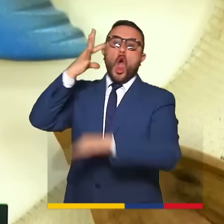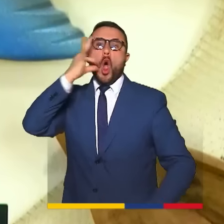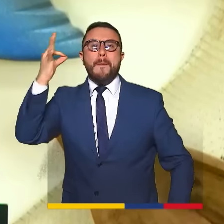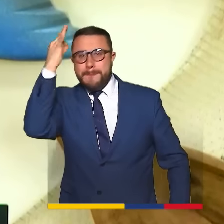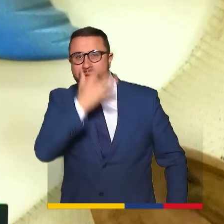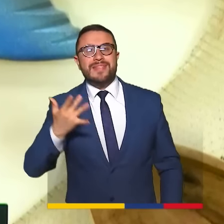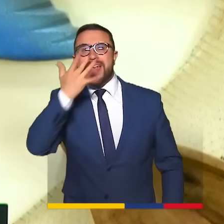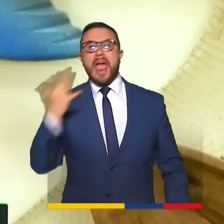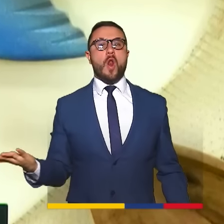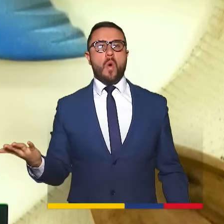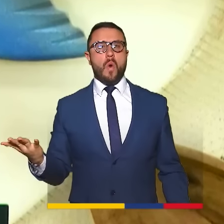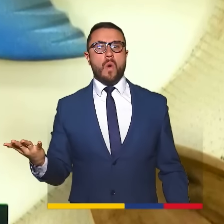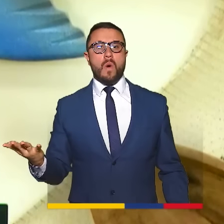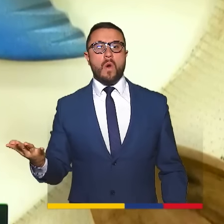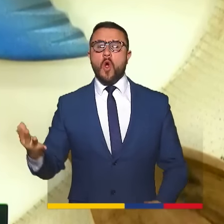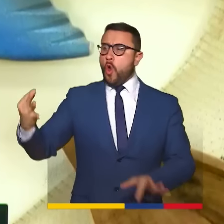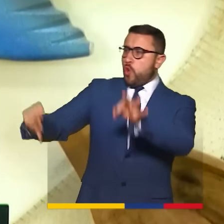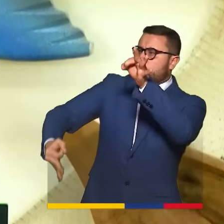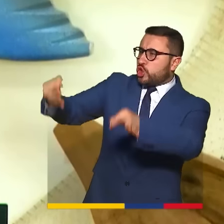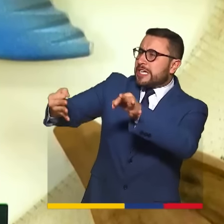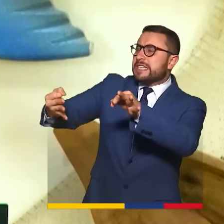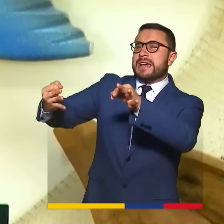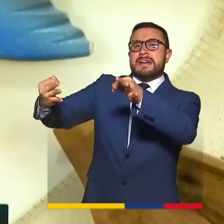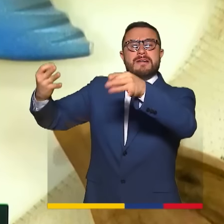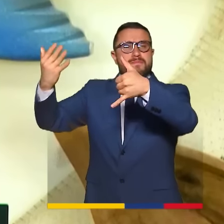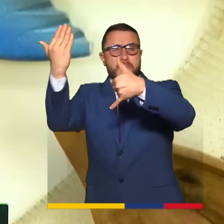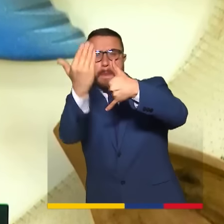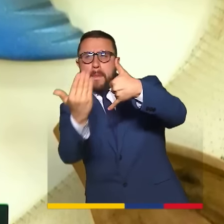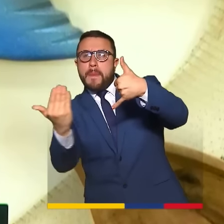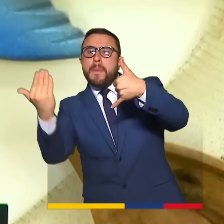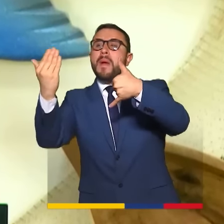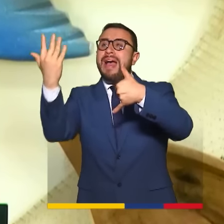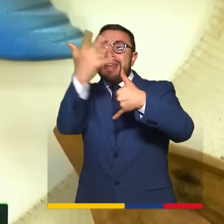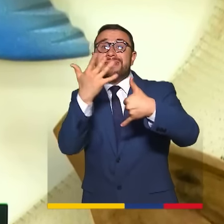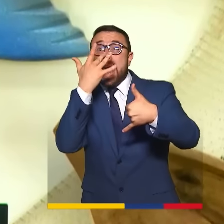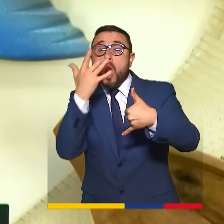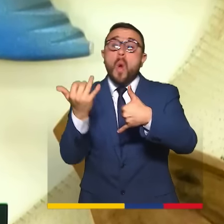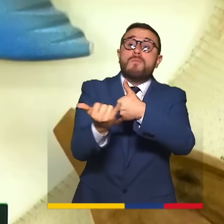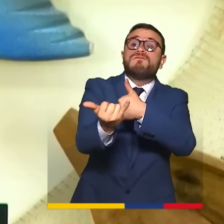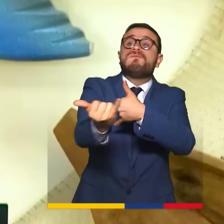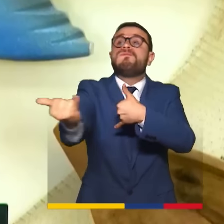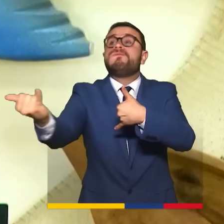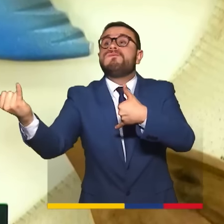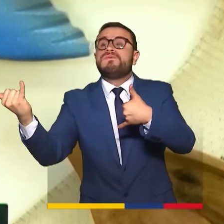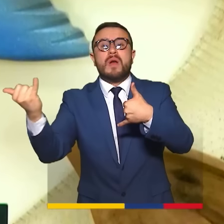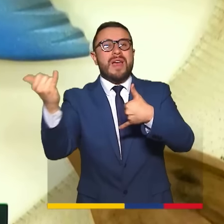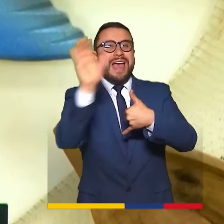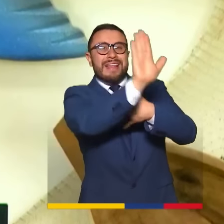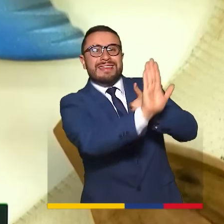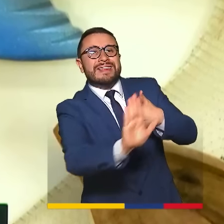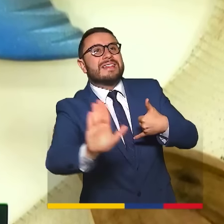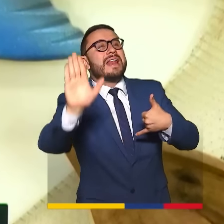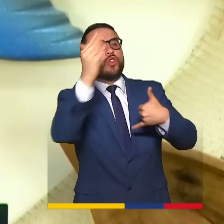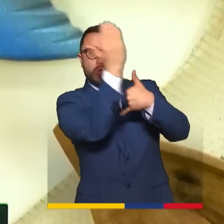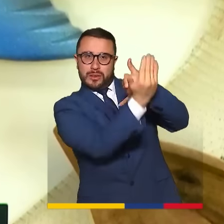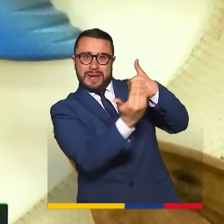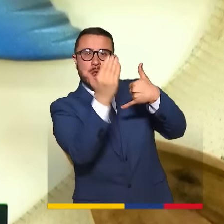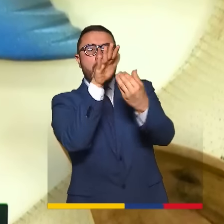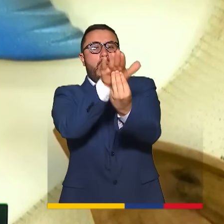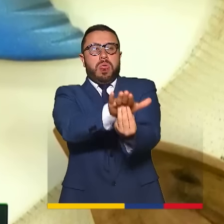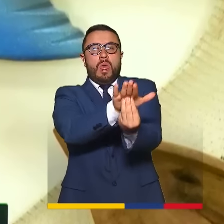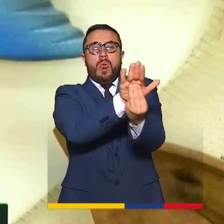justicia convocada desde los territorios negros, desde los territorios olvidados,